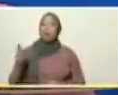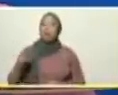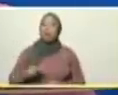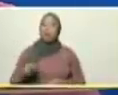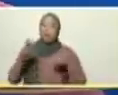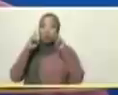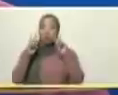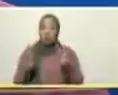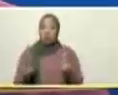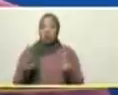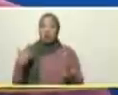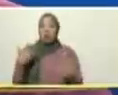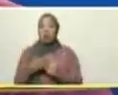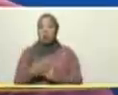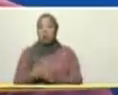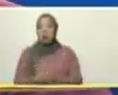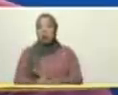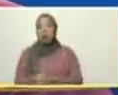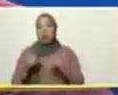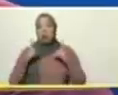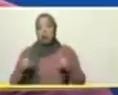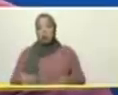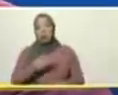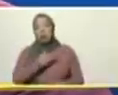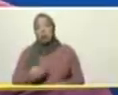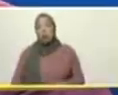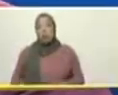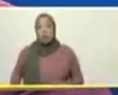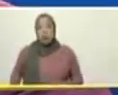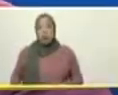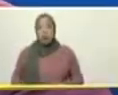visto que un violador de derechos humanos sea perseguido por la justicia.